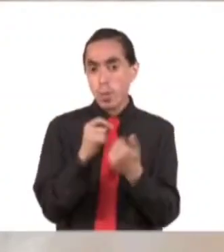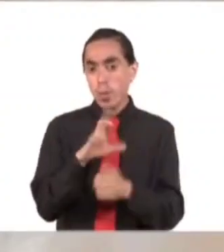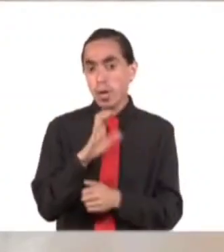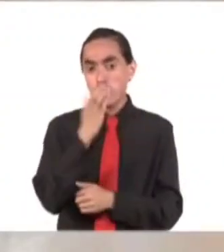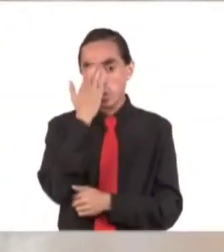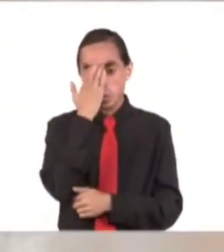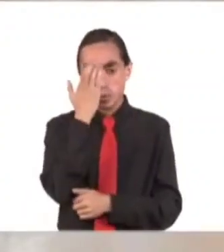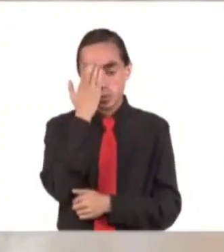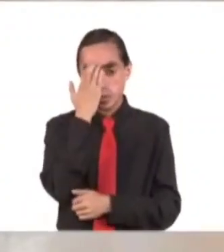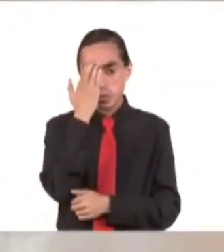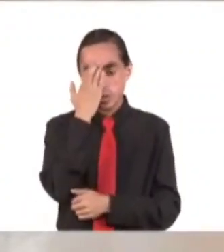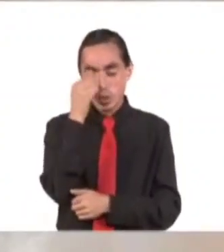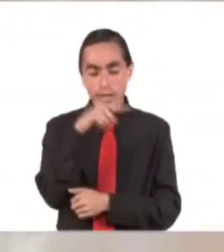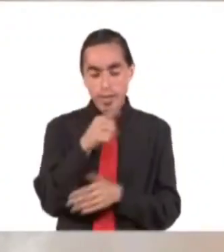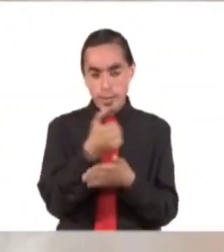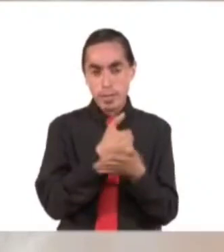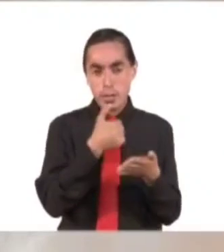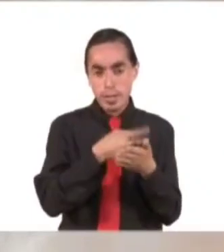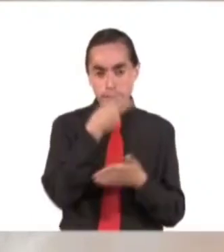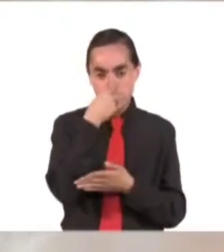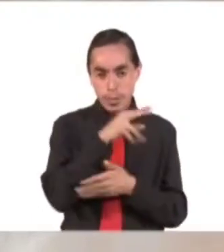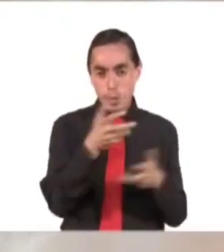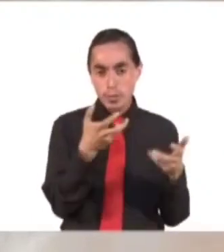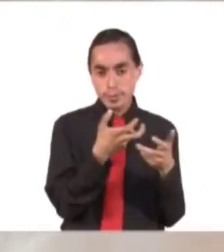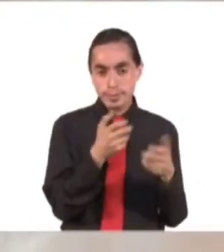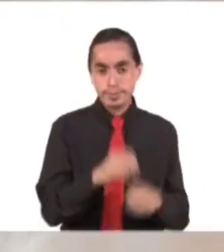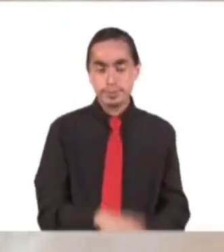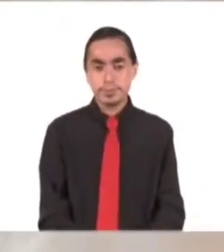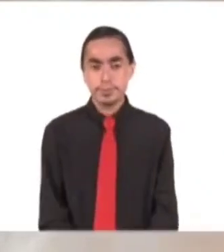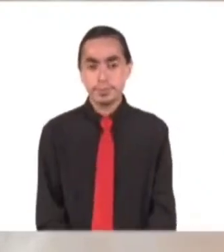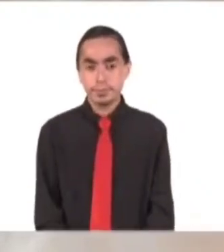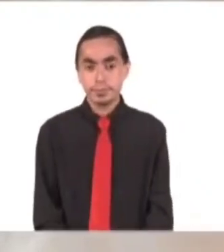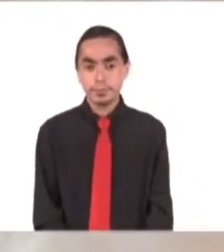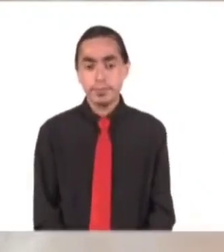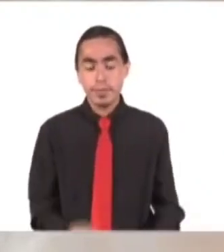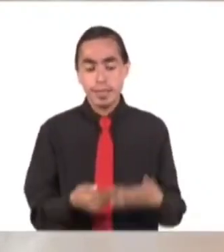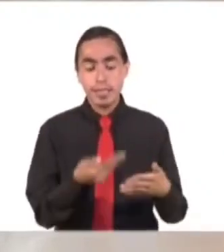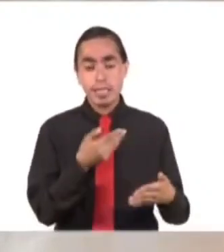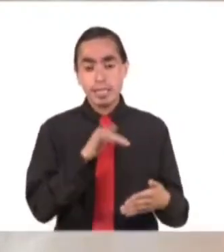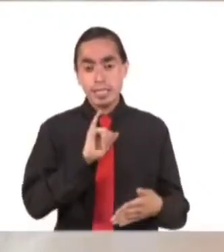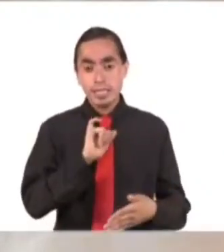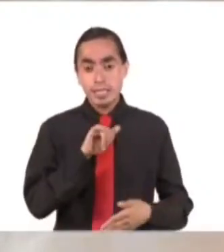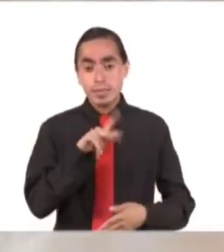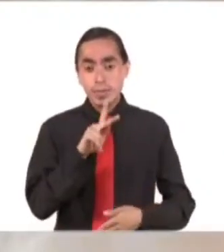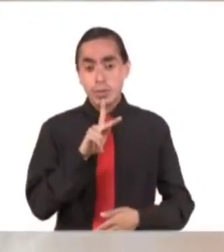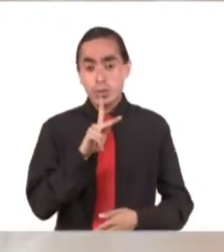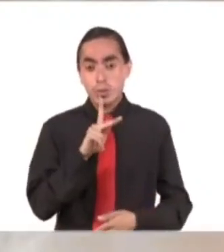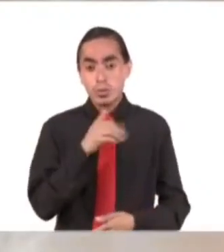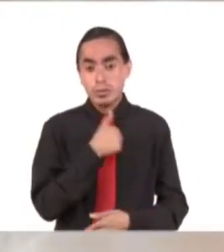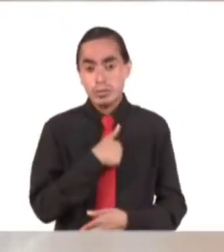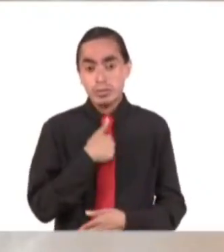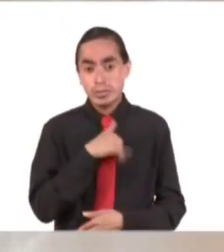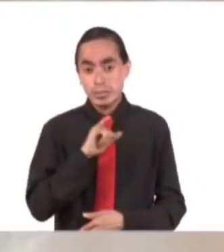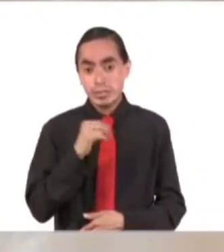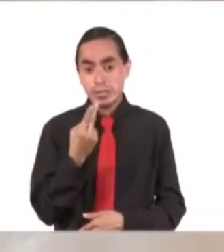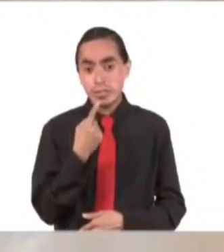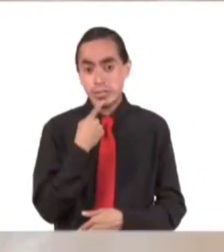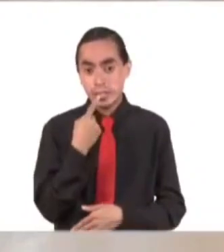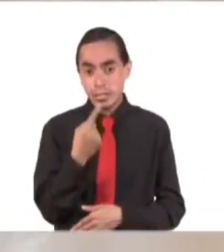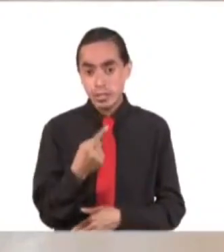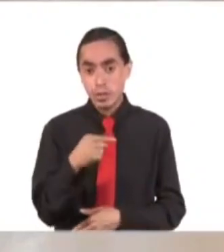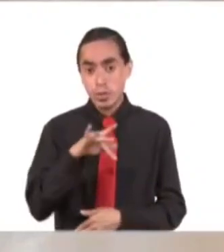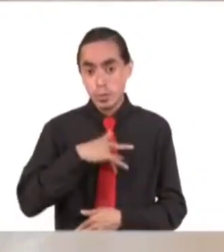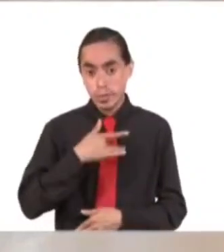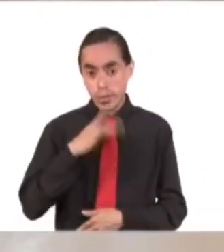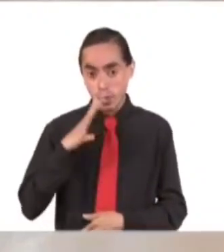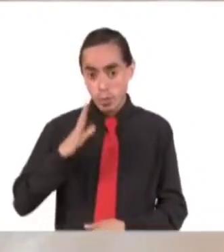estado haciendo en la Ciudad de México. Y antes de eso, lo siento, pero tengo que decirlo, me siento muy orgullosa el